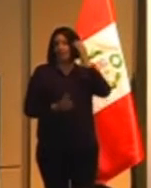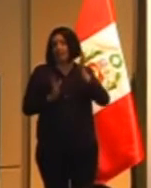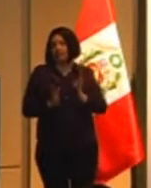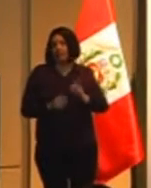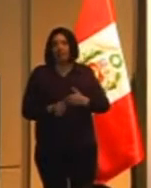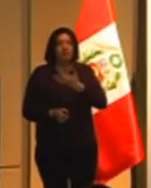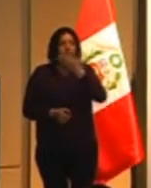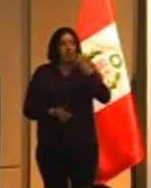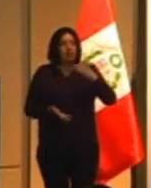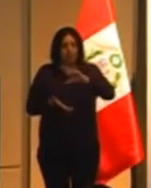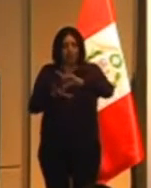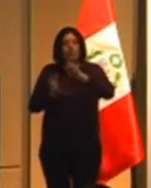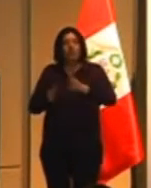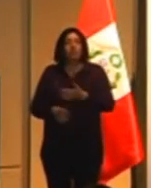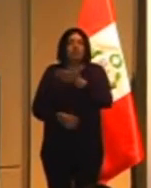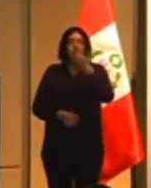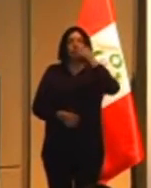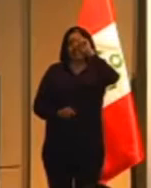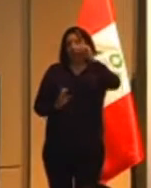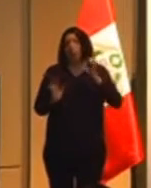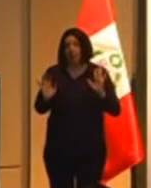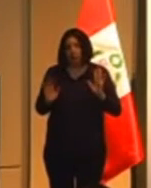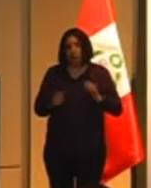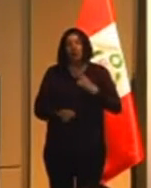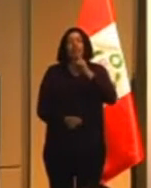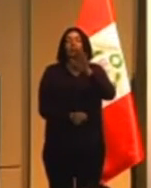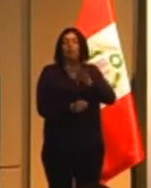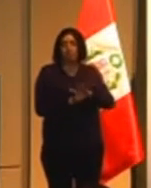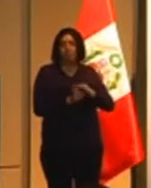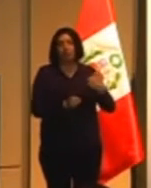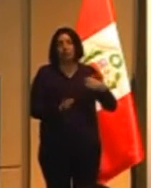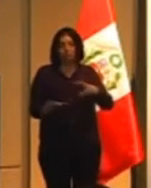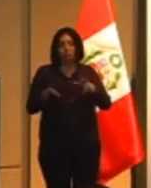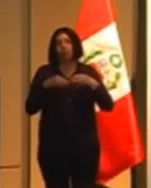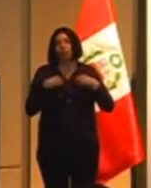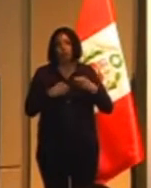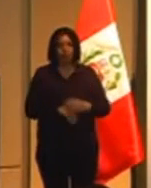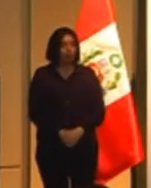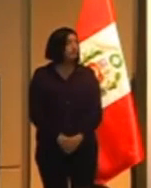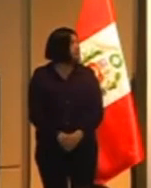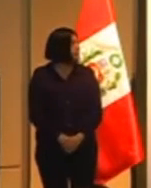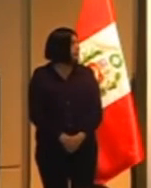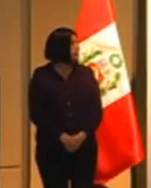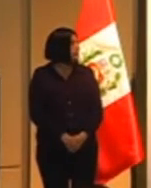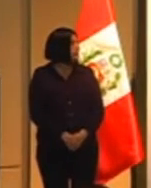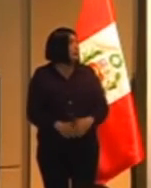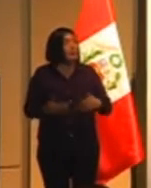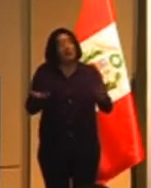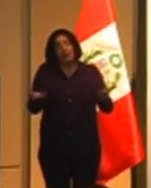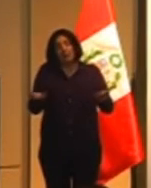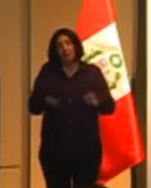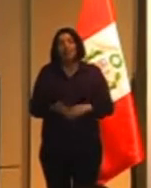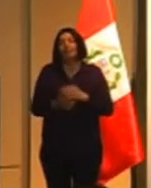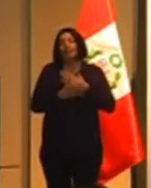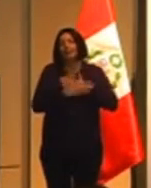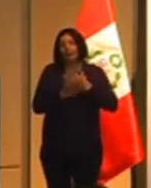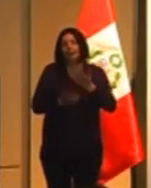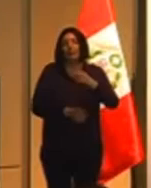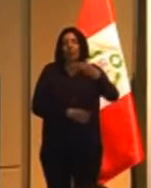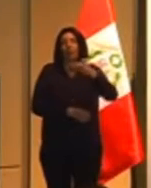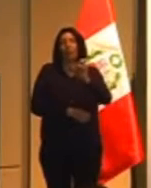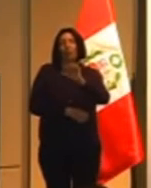limeños y mejores peruanos. Ese es el compromiso que hemos asumido. No puede estar ausente nuestra querida Huaca